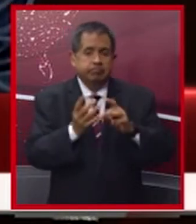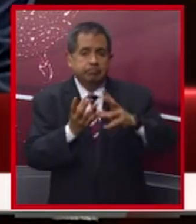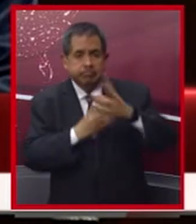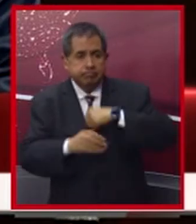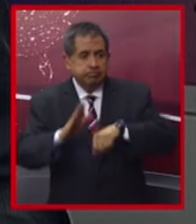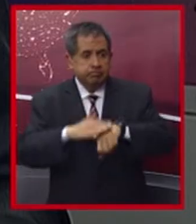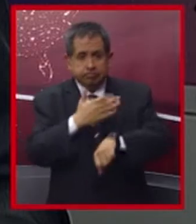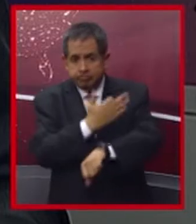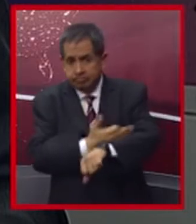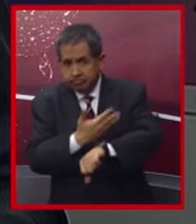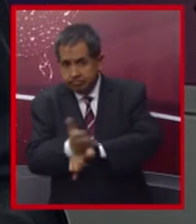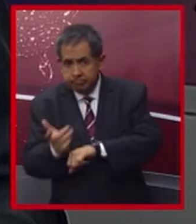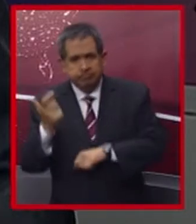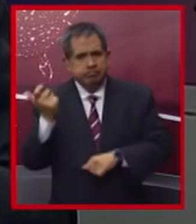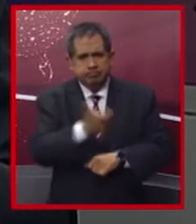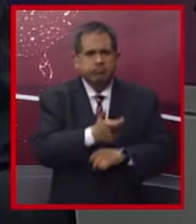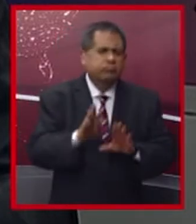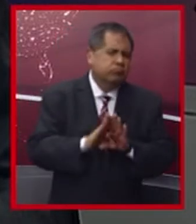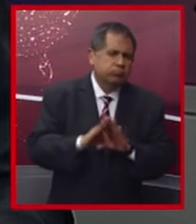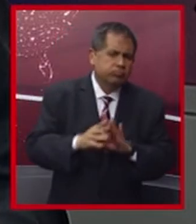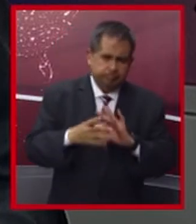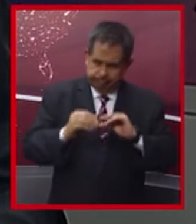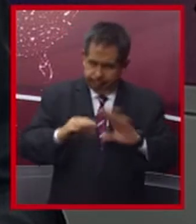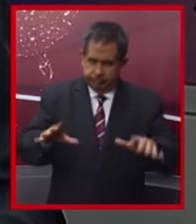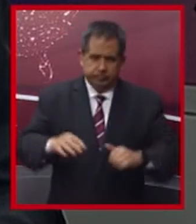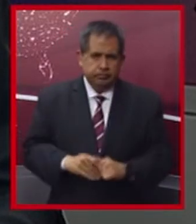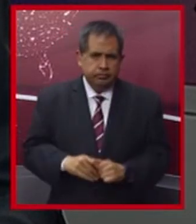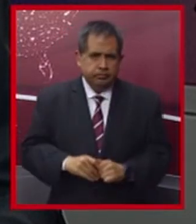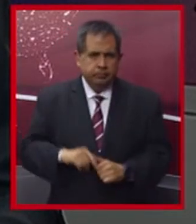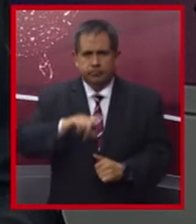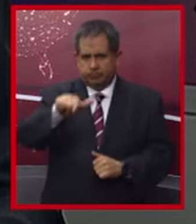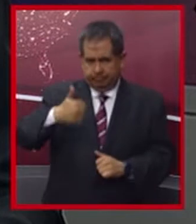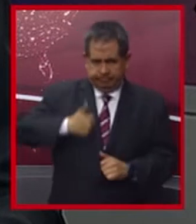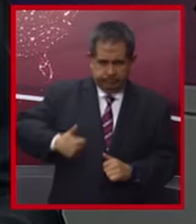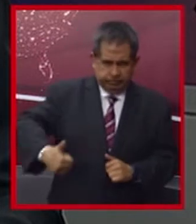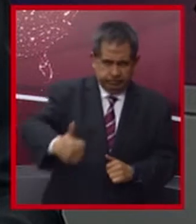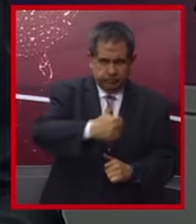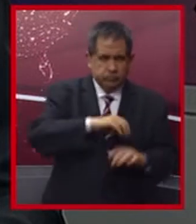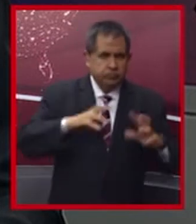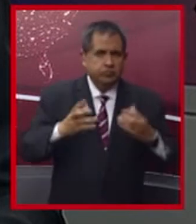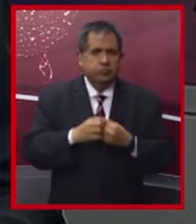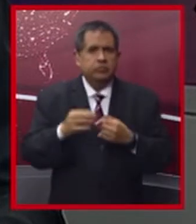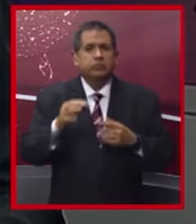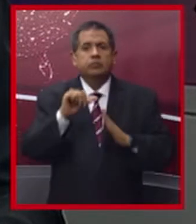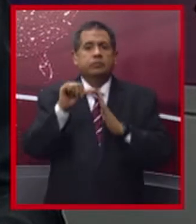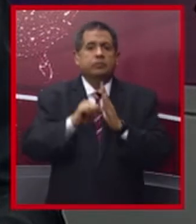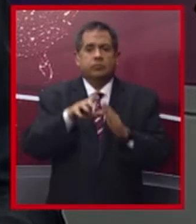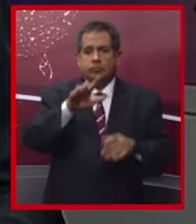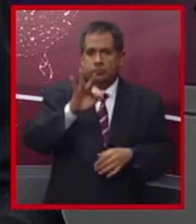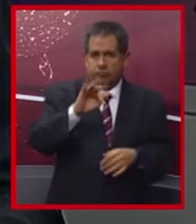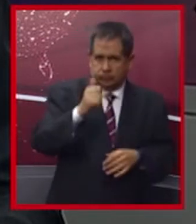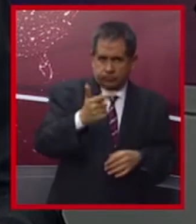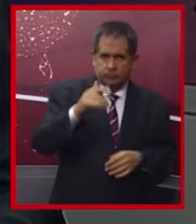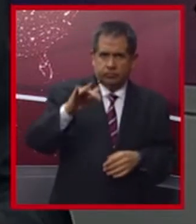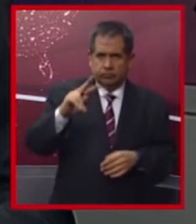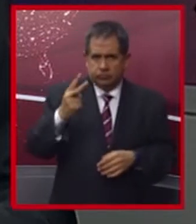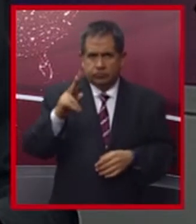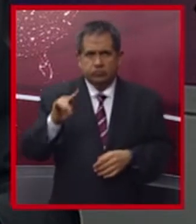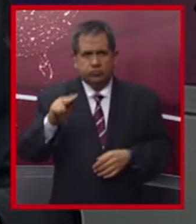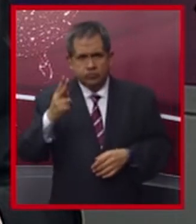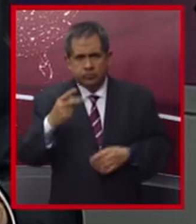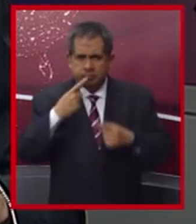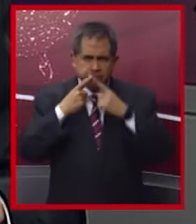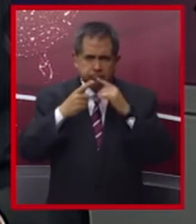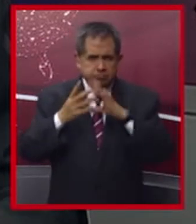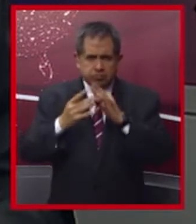demoras. Y luego de fijar las posturas, las diputadas y diputados federales reservaron artículos 47, 52, 84. Sin